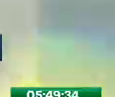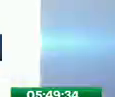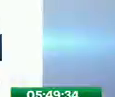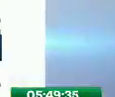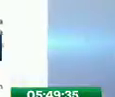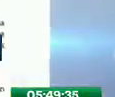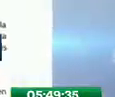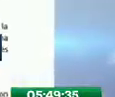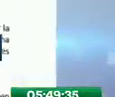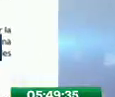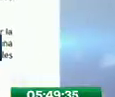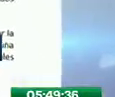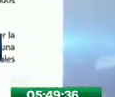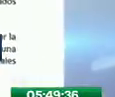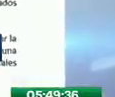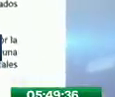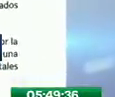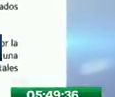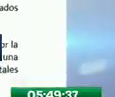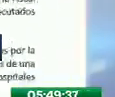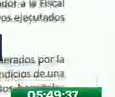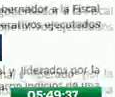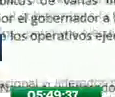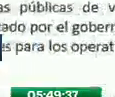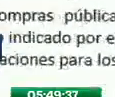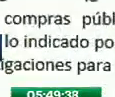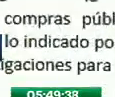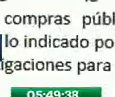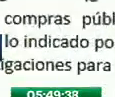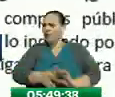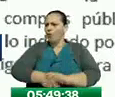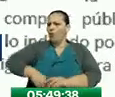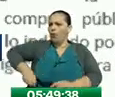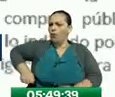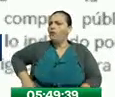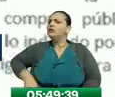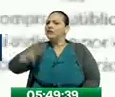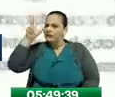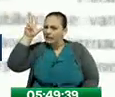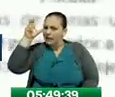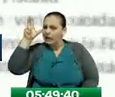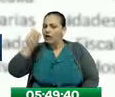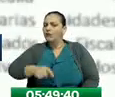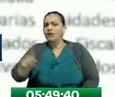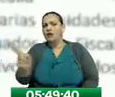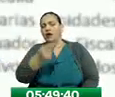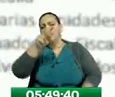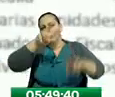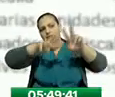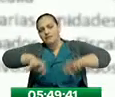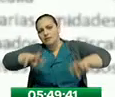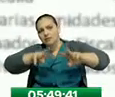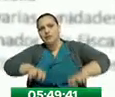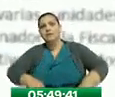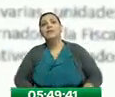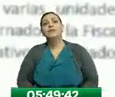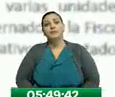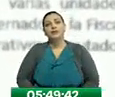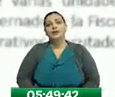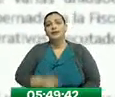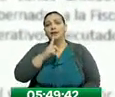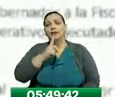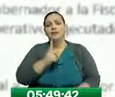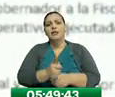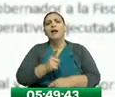criminal. A través de un comunicado señaló: "Lo dije y me mantengo, robar es malo, pero robar en emergencia